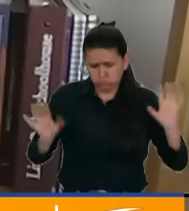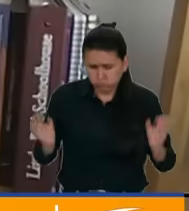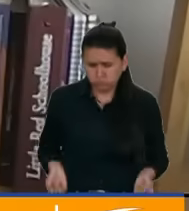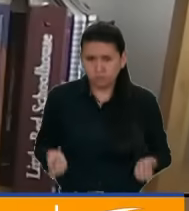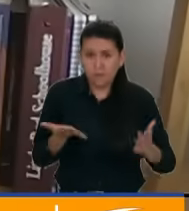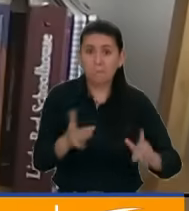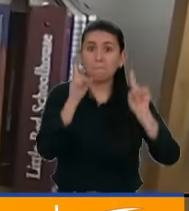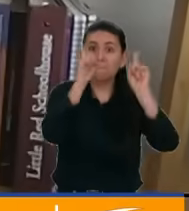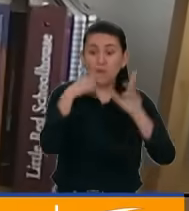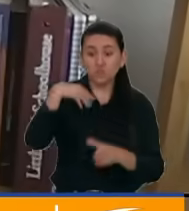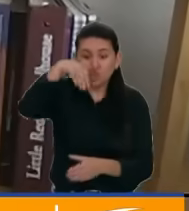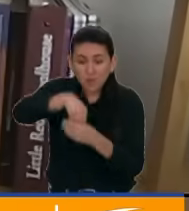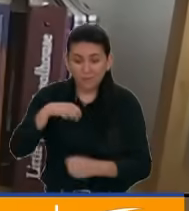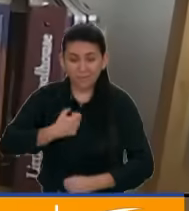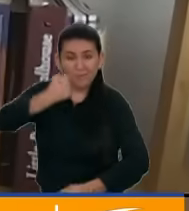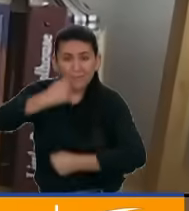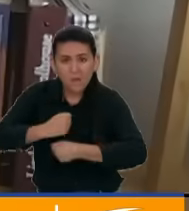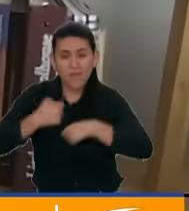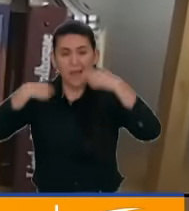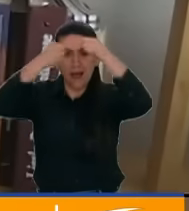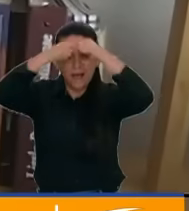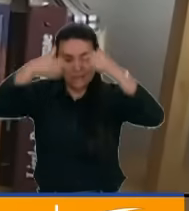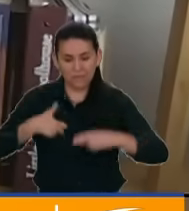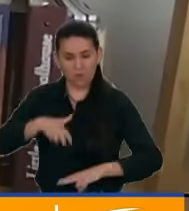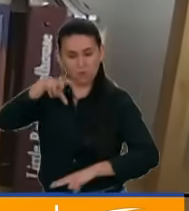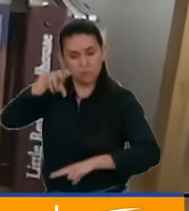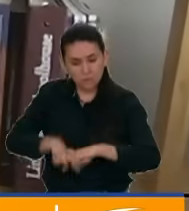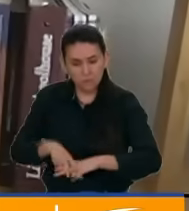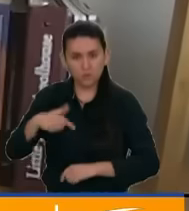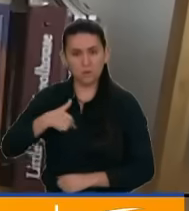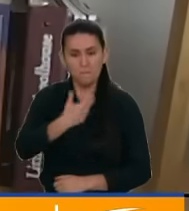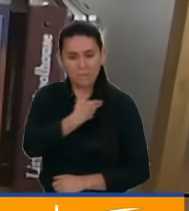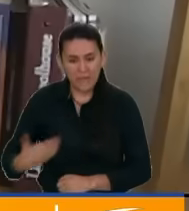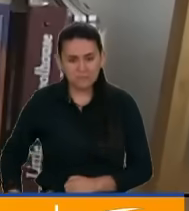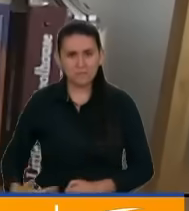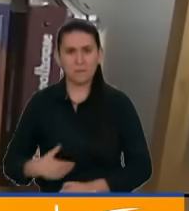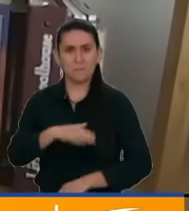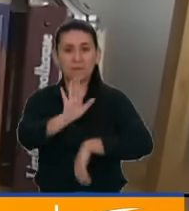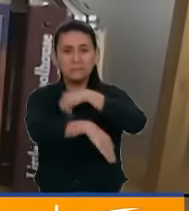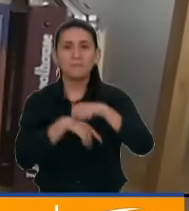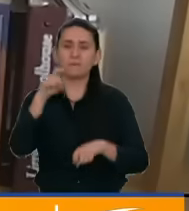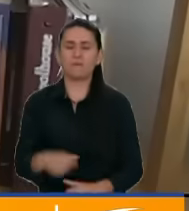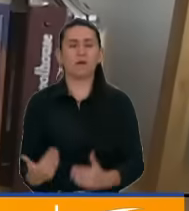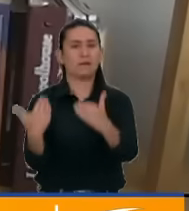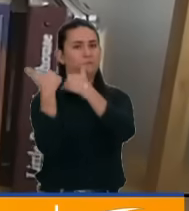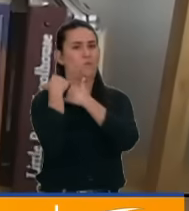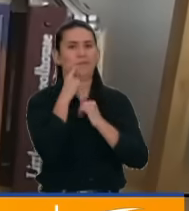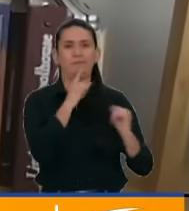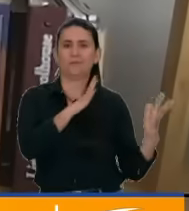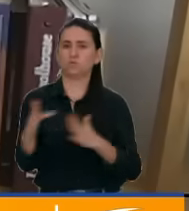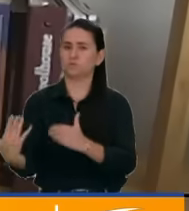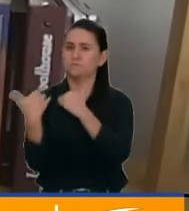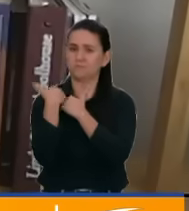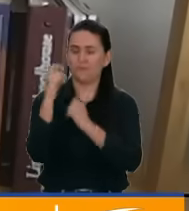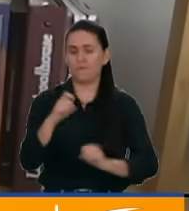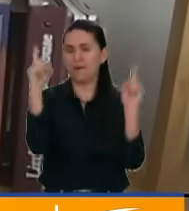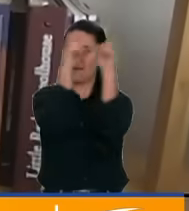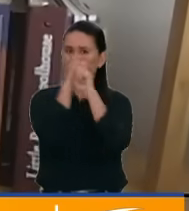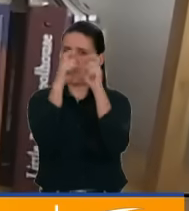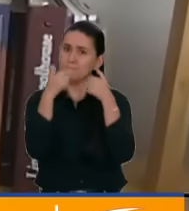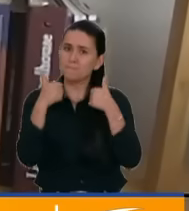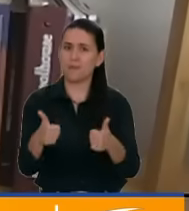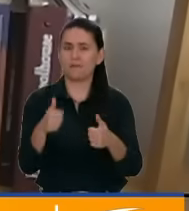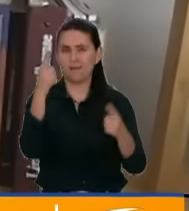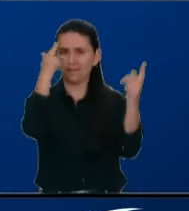que ostentan la representatividad de los estados tienen que jugar con mucha más responsabilidad, con mucha más reflexión y con mucha